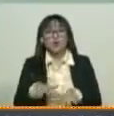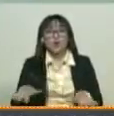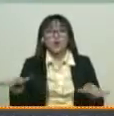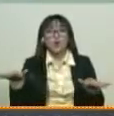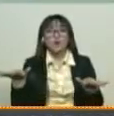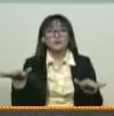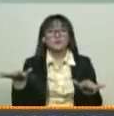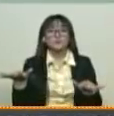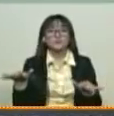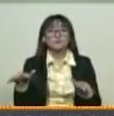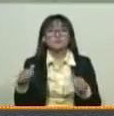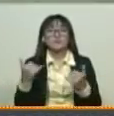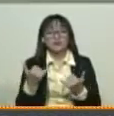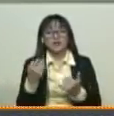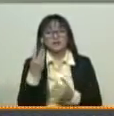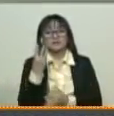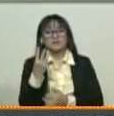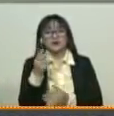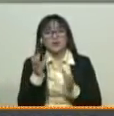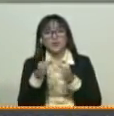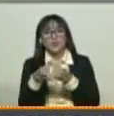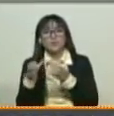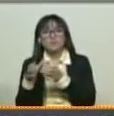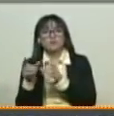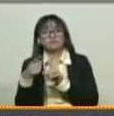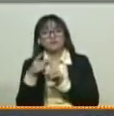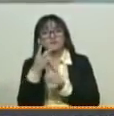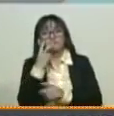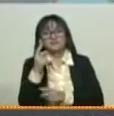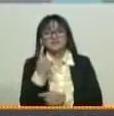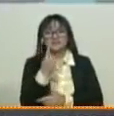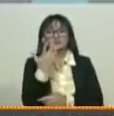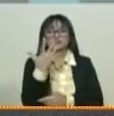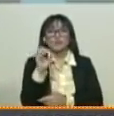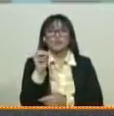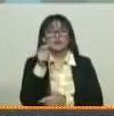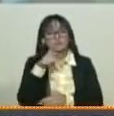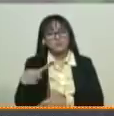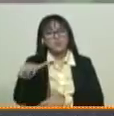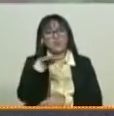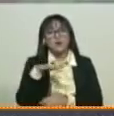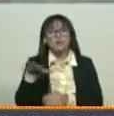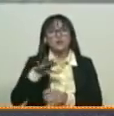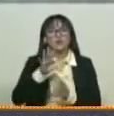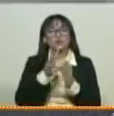estarán partiendo desde 3 puntos principales para la visita de 150 pueblos